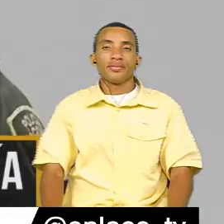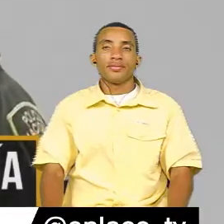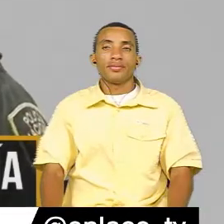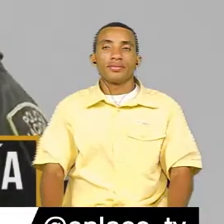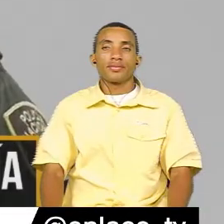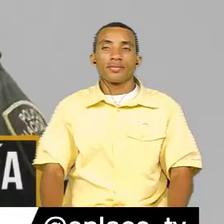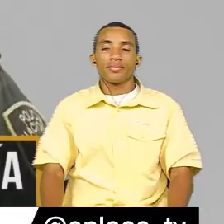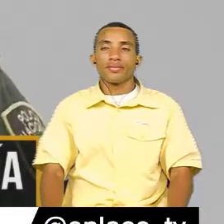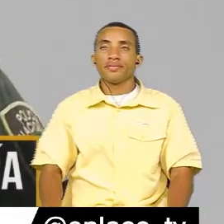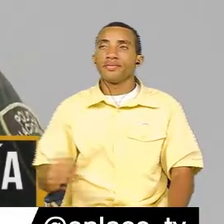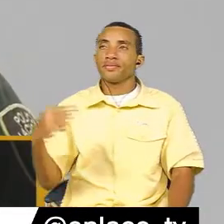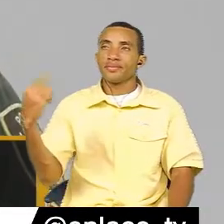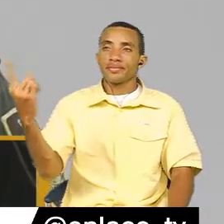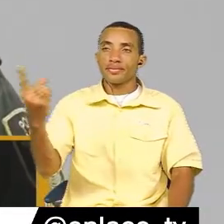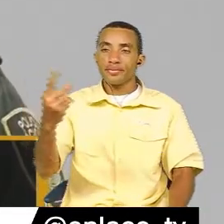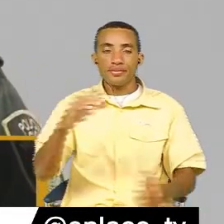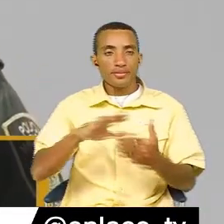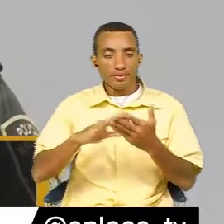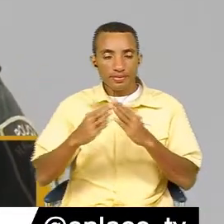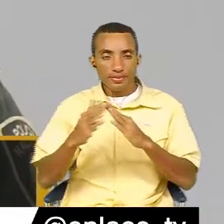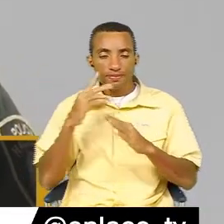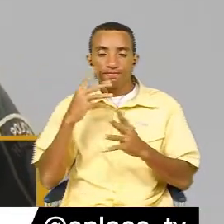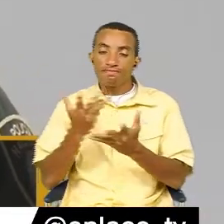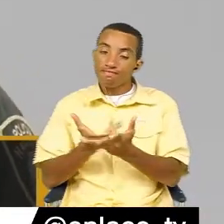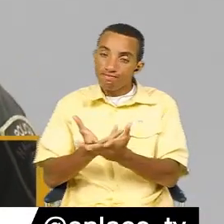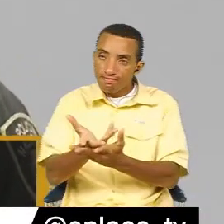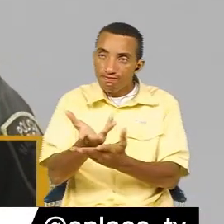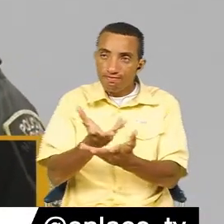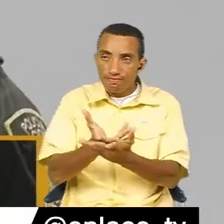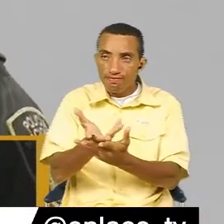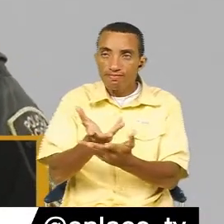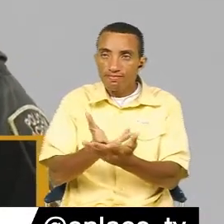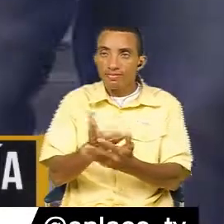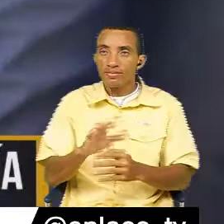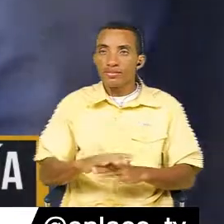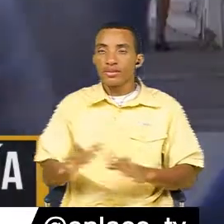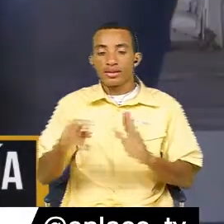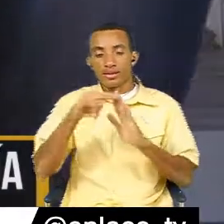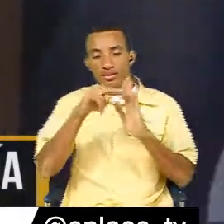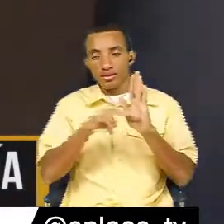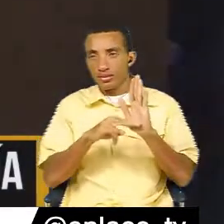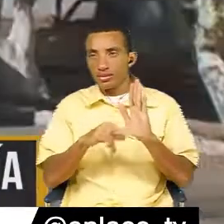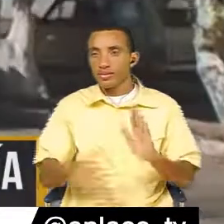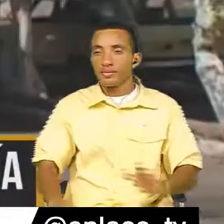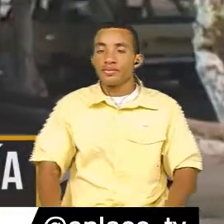Y la comunidad ha presentado muchas observaciones respecto a la interpretación de la norma.